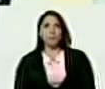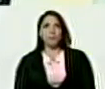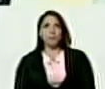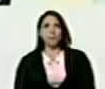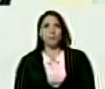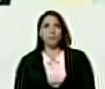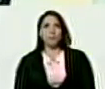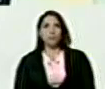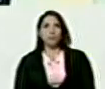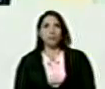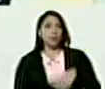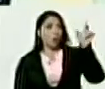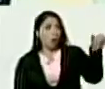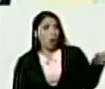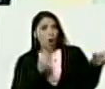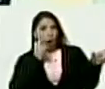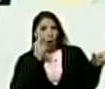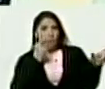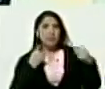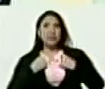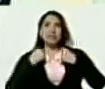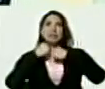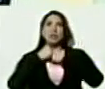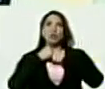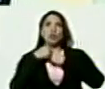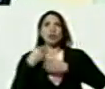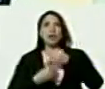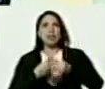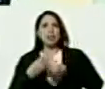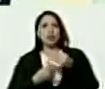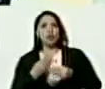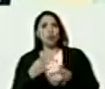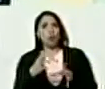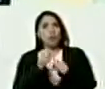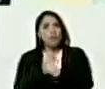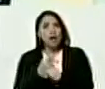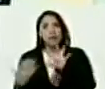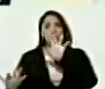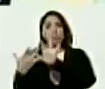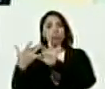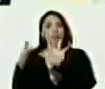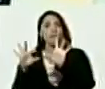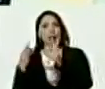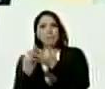Un sacerdote que hizo mucha confianza con la familia